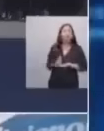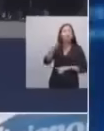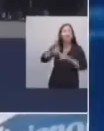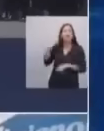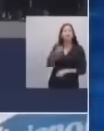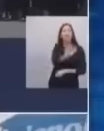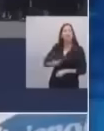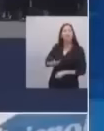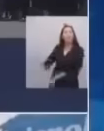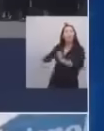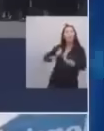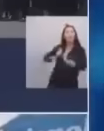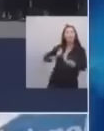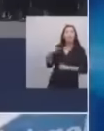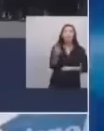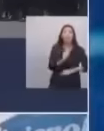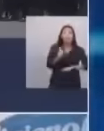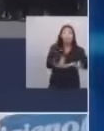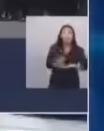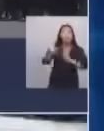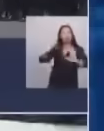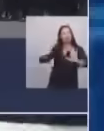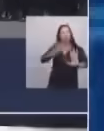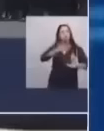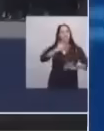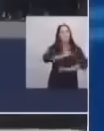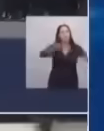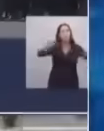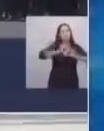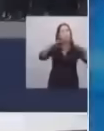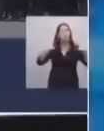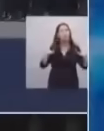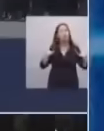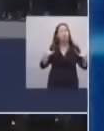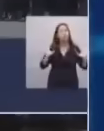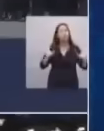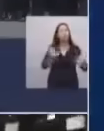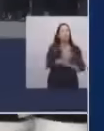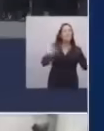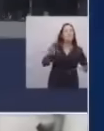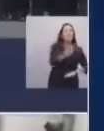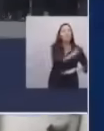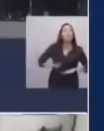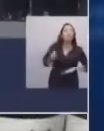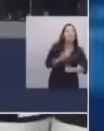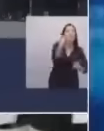gracias tamb el mismo qué provincia estamos en resistencia en la capital